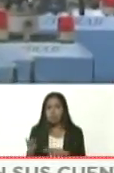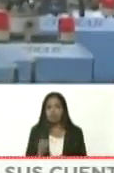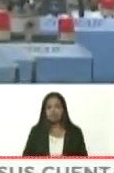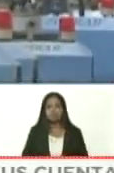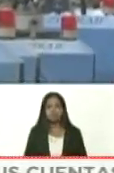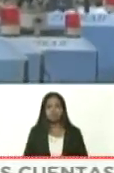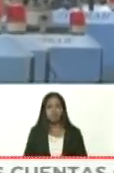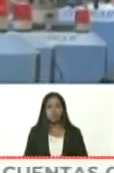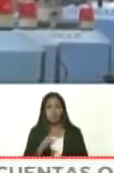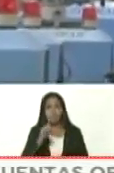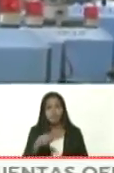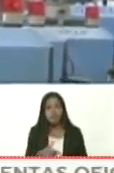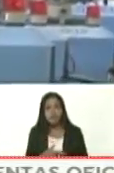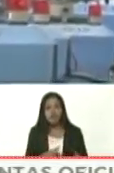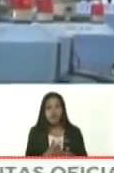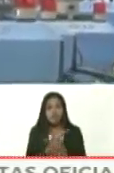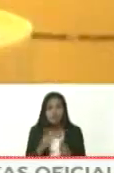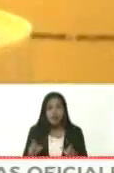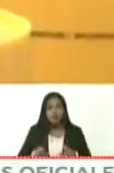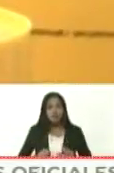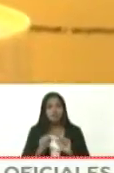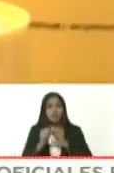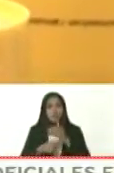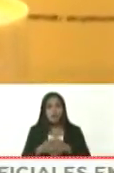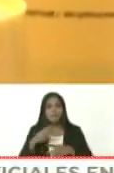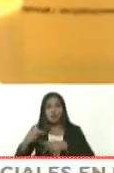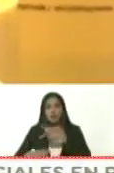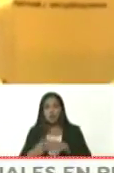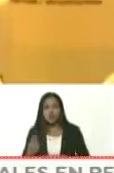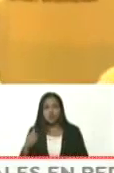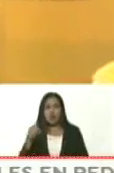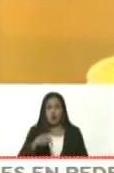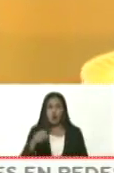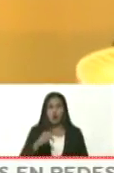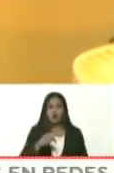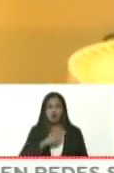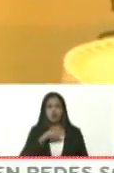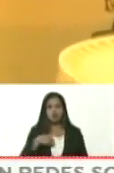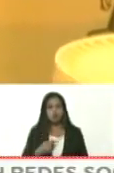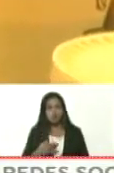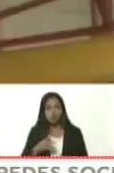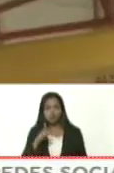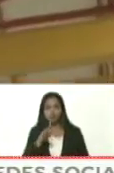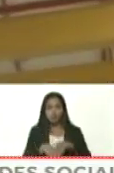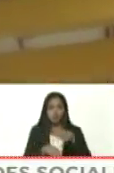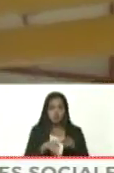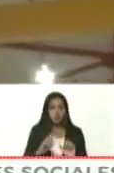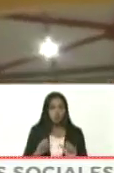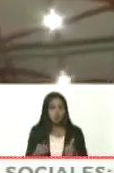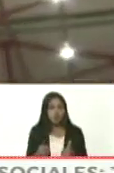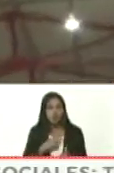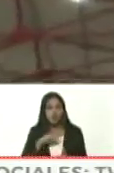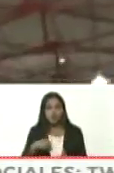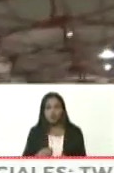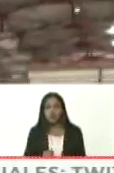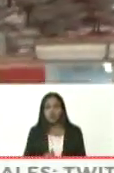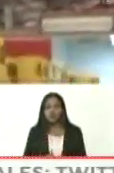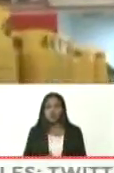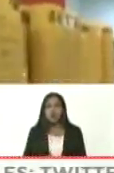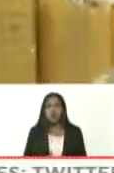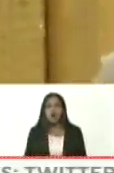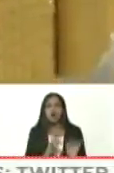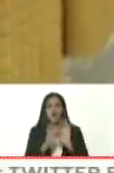de liberar y de expandir las fuerzas productivas, hoy estamos dando un paso fundamental para que nuestro complejo,